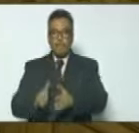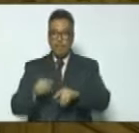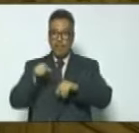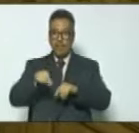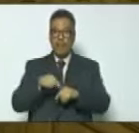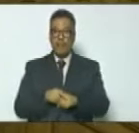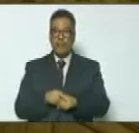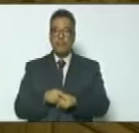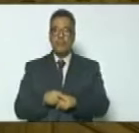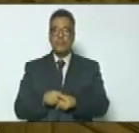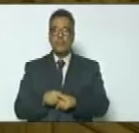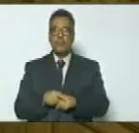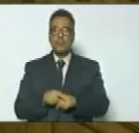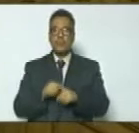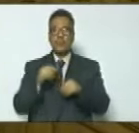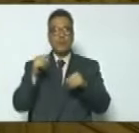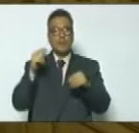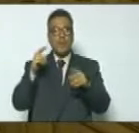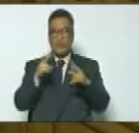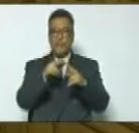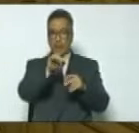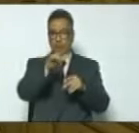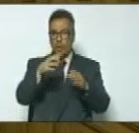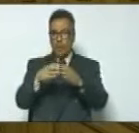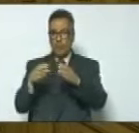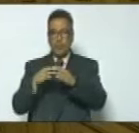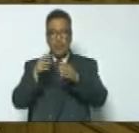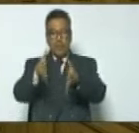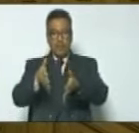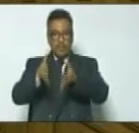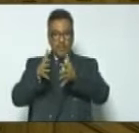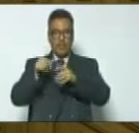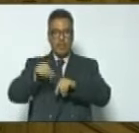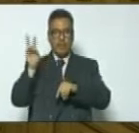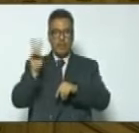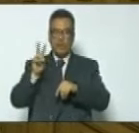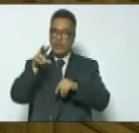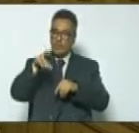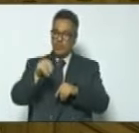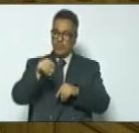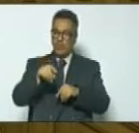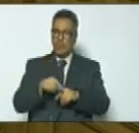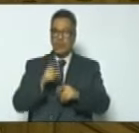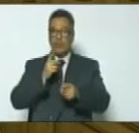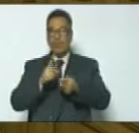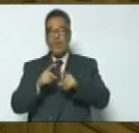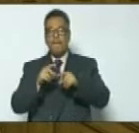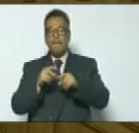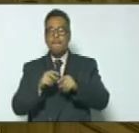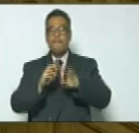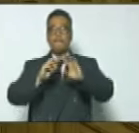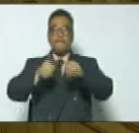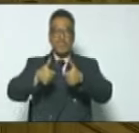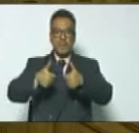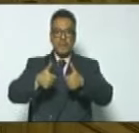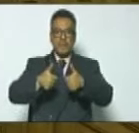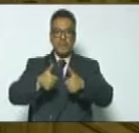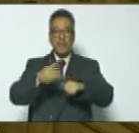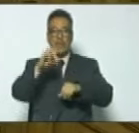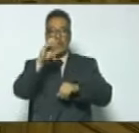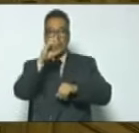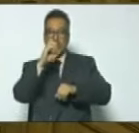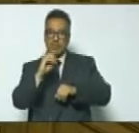parte no era el mismo equipo que quedó campeón aquí en Venezuela. Tuvo que comenzar de